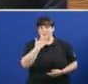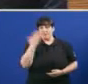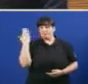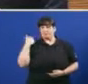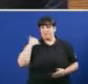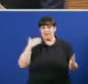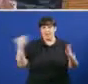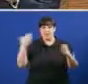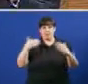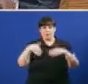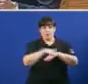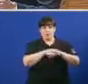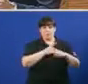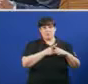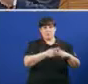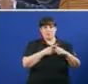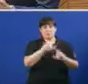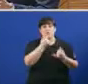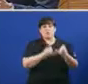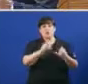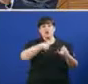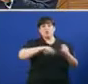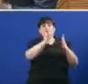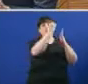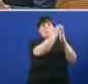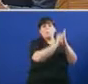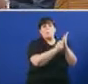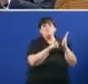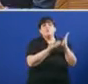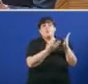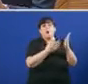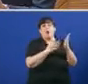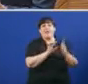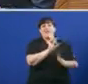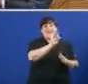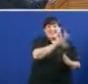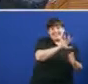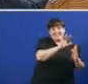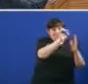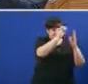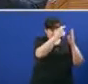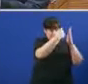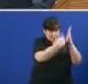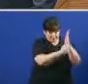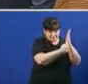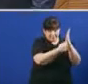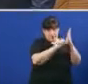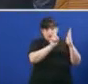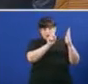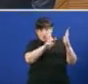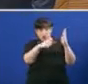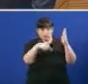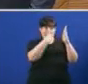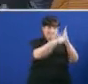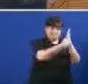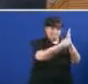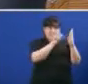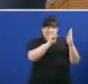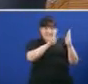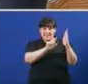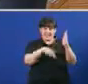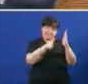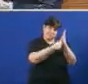estábamos no posto 15, 11, 13 e 13. E baixamos do posto 13 pola